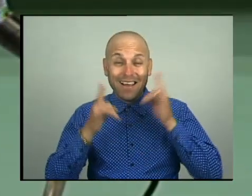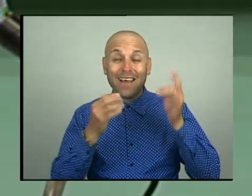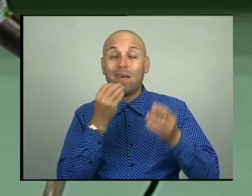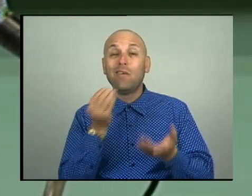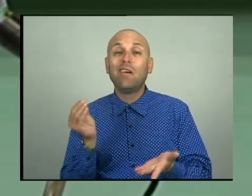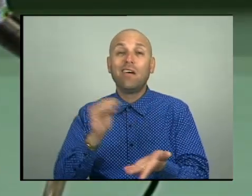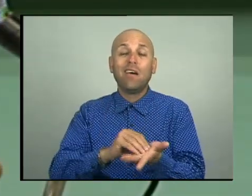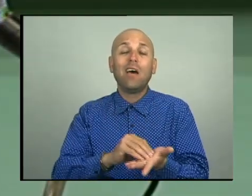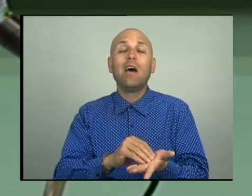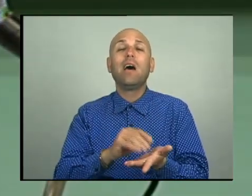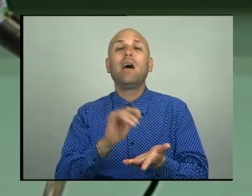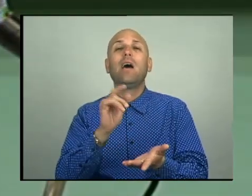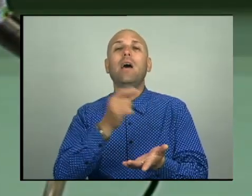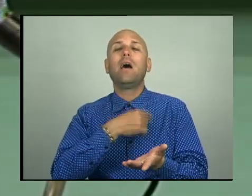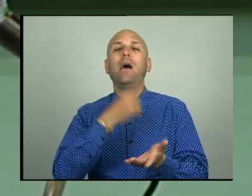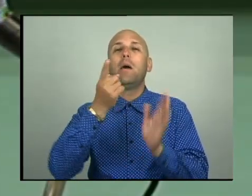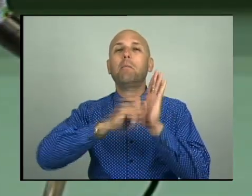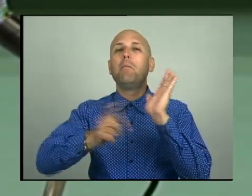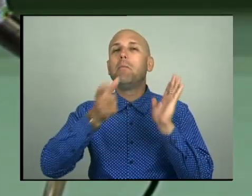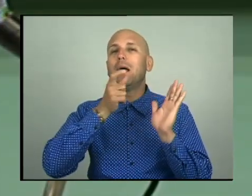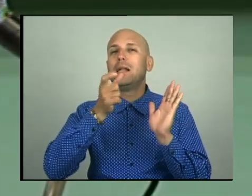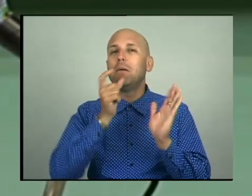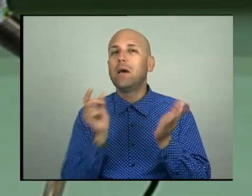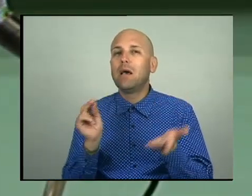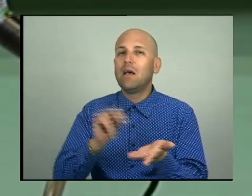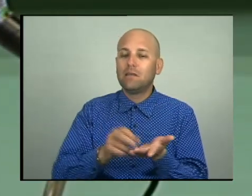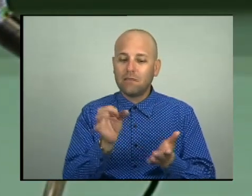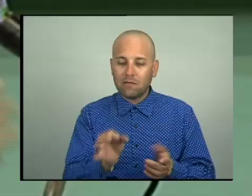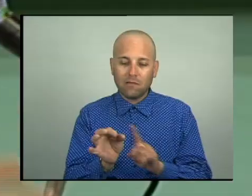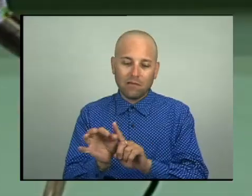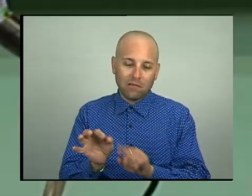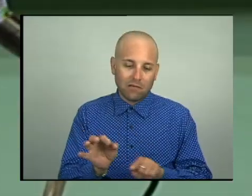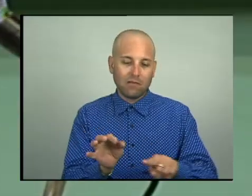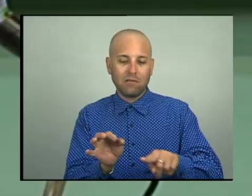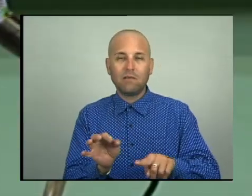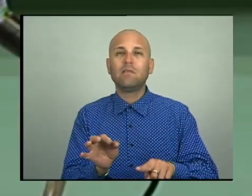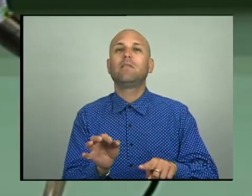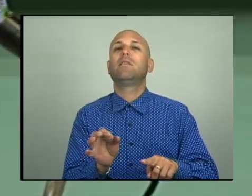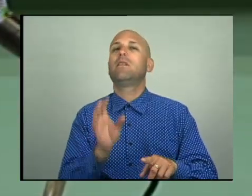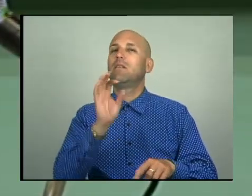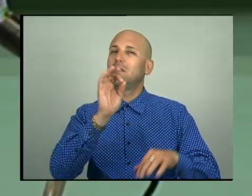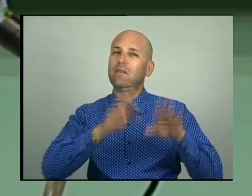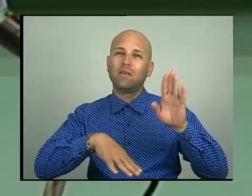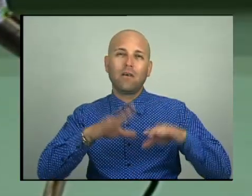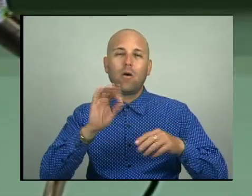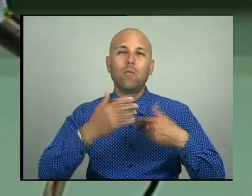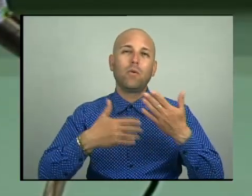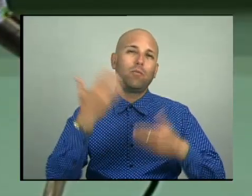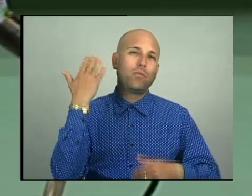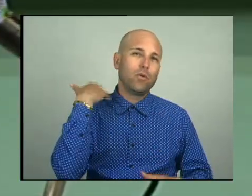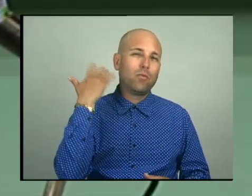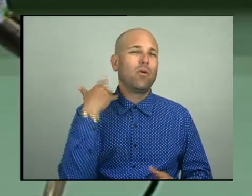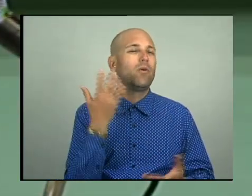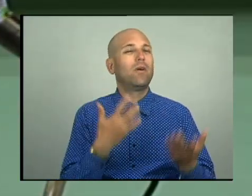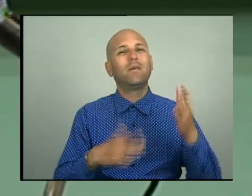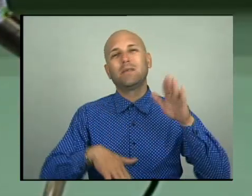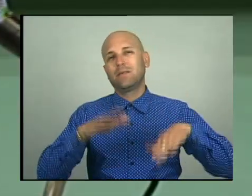El ventrículo derecho a veces puede quedar disfuncional, alguna insuficiencia pulmonar, pero de manera